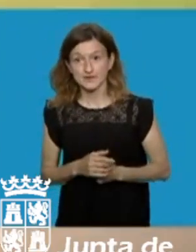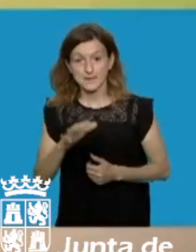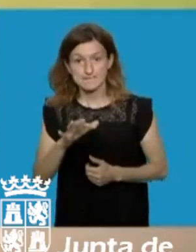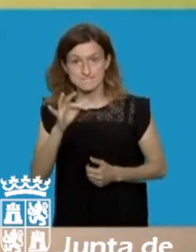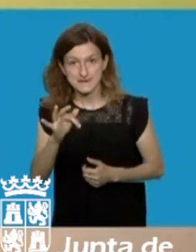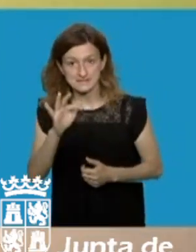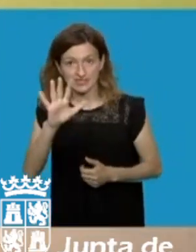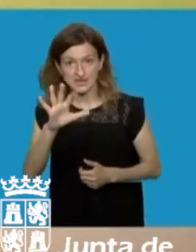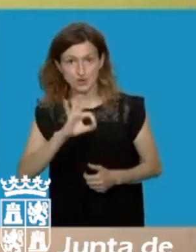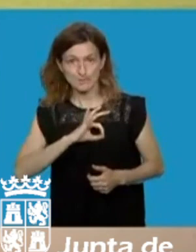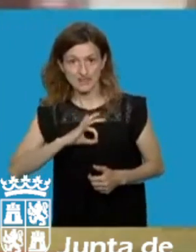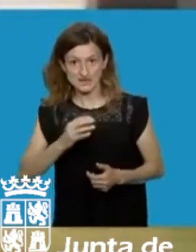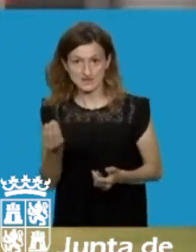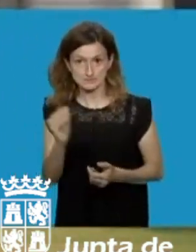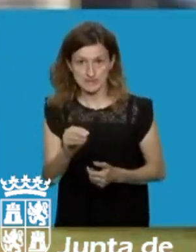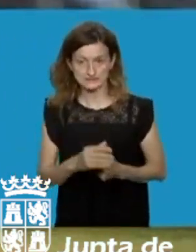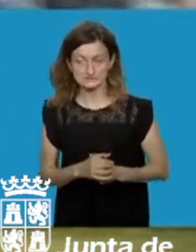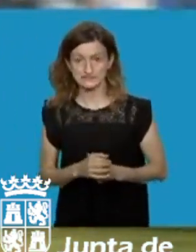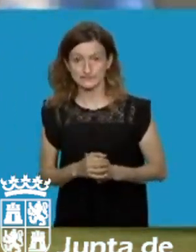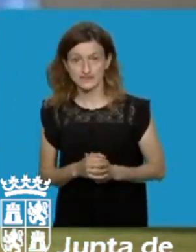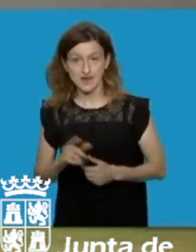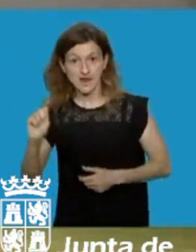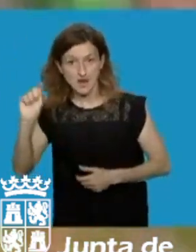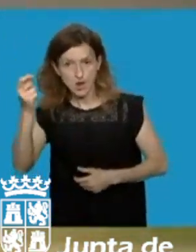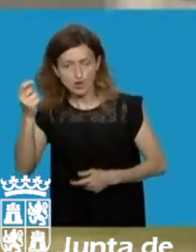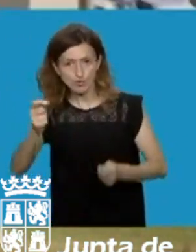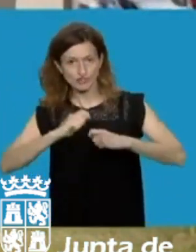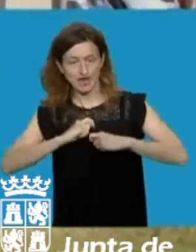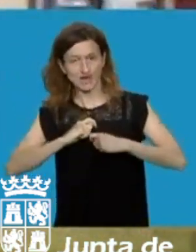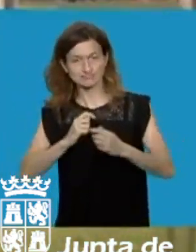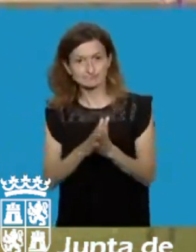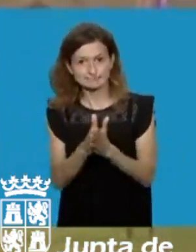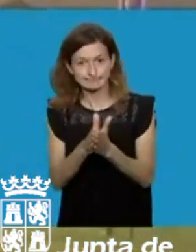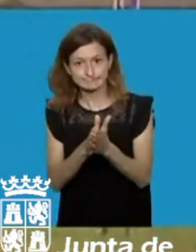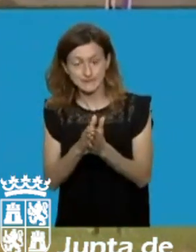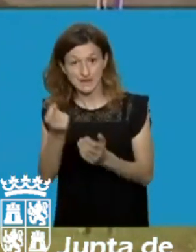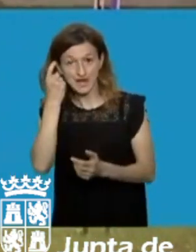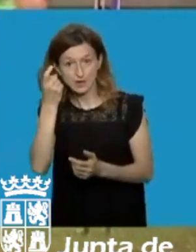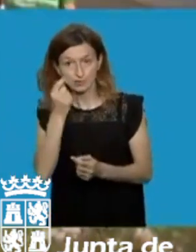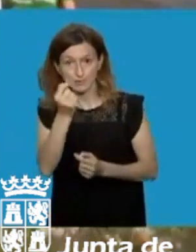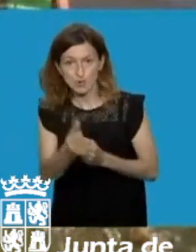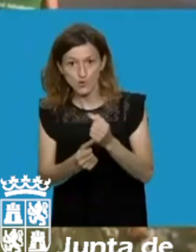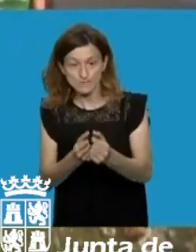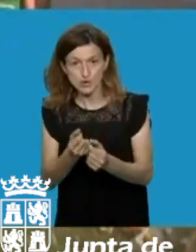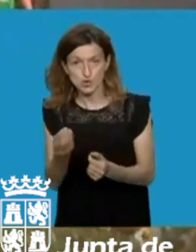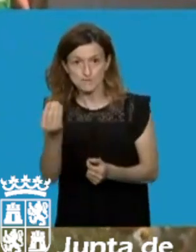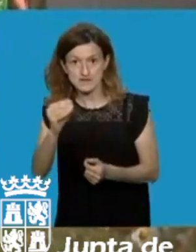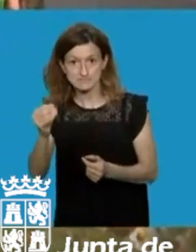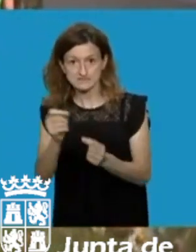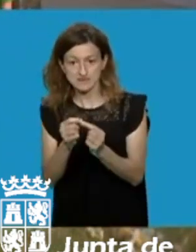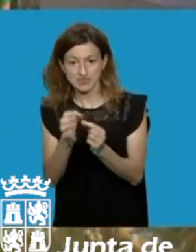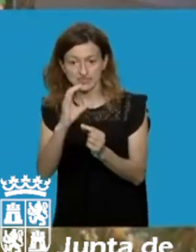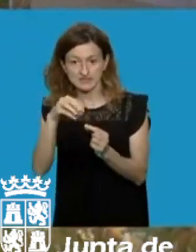otras 5 medallas más, unos logros que le dan mucha energía para conseguir que sus alumnos vayan sumando centímetros a sus